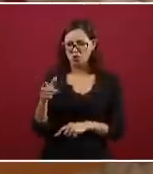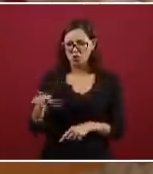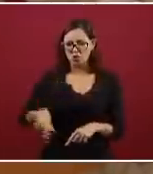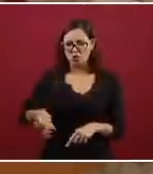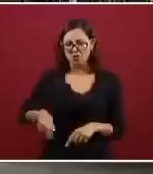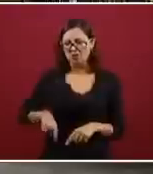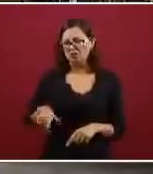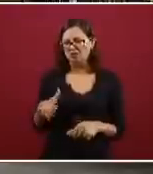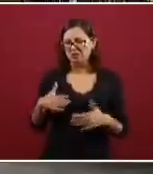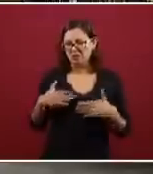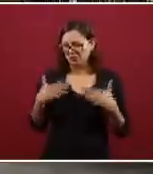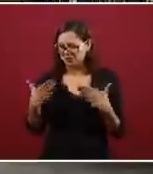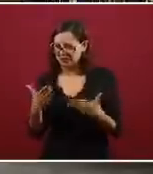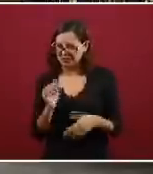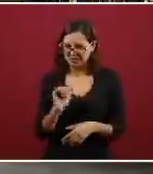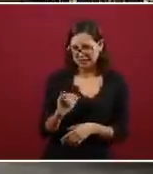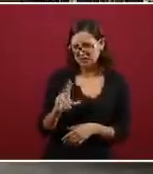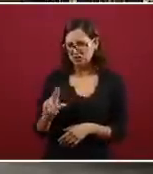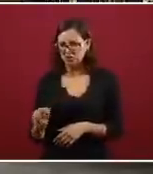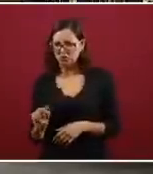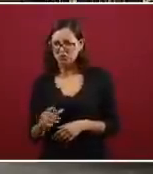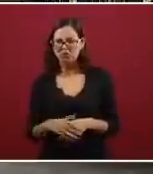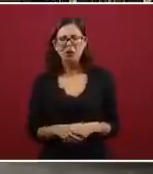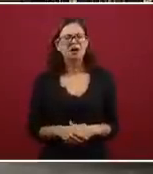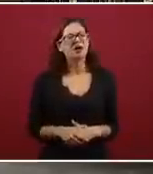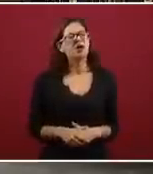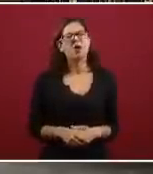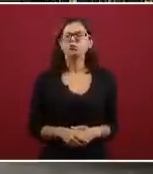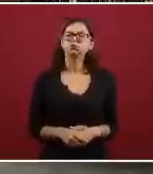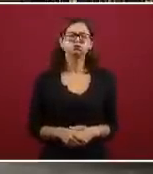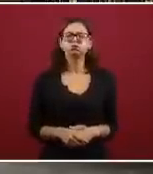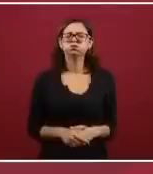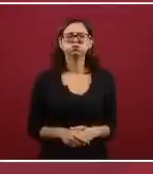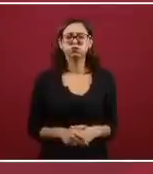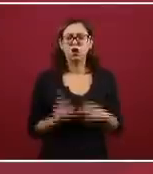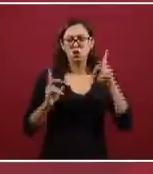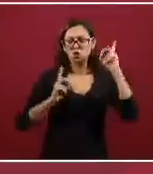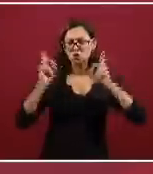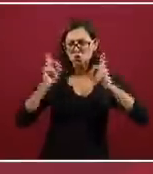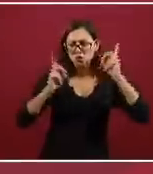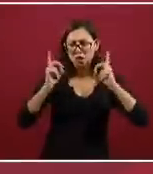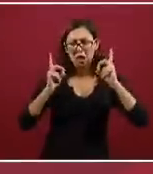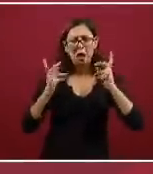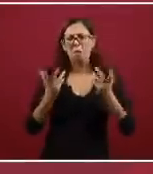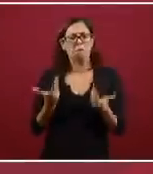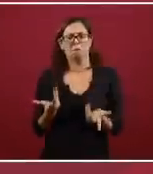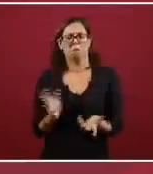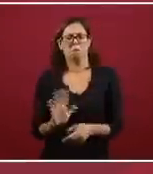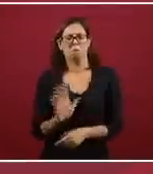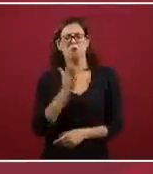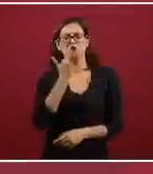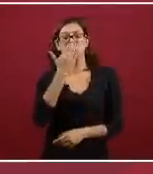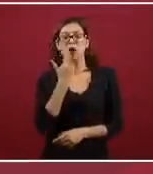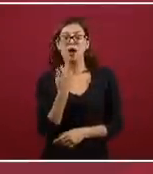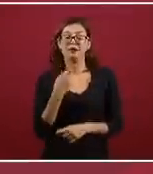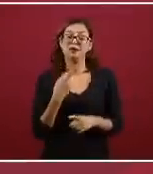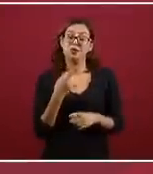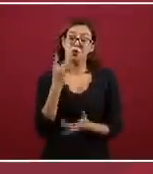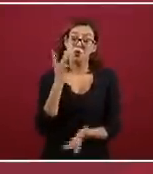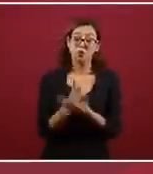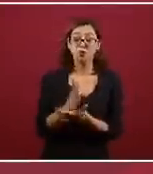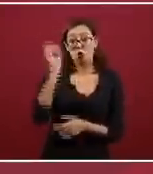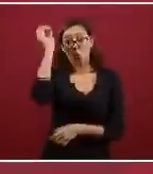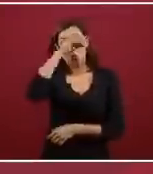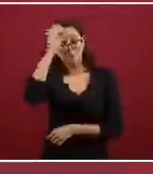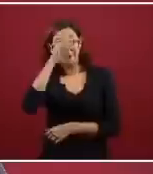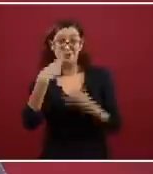gobierno? Pues la verdad es que no hubo ningún titubeo. Como siempre, pues pueden existir diferencias y puntos de vista, pero pues